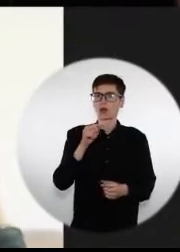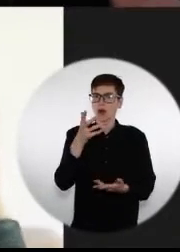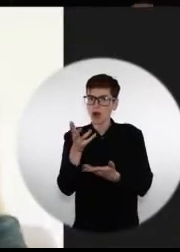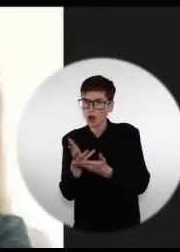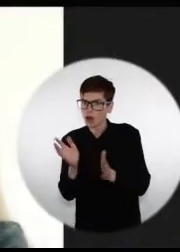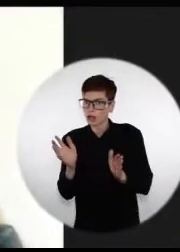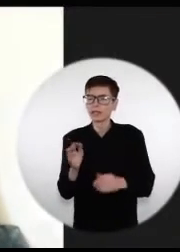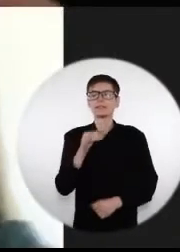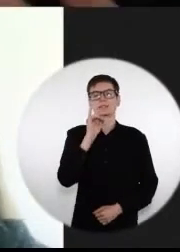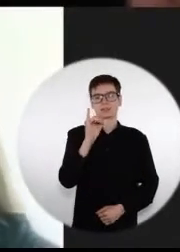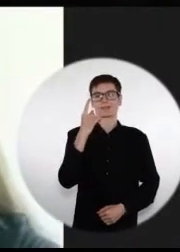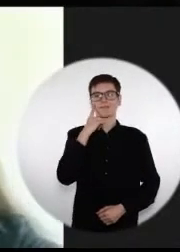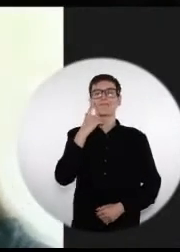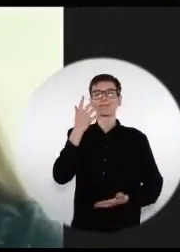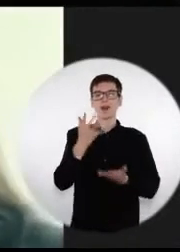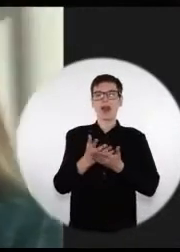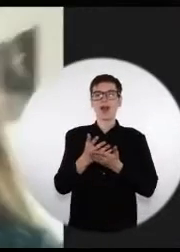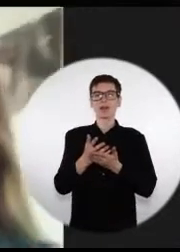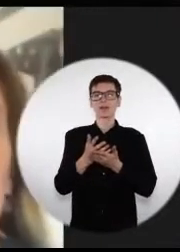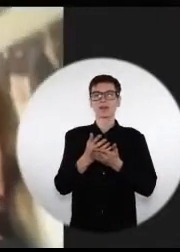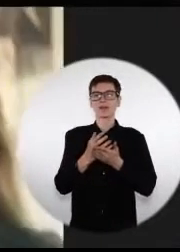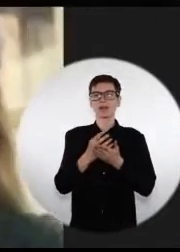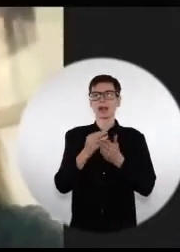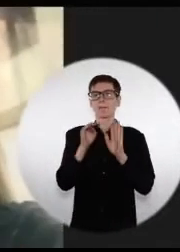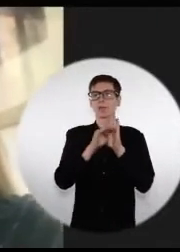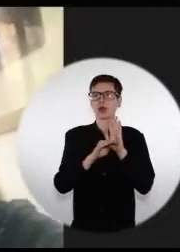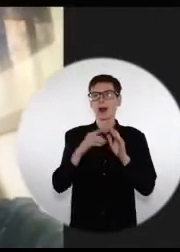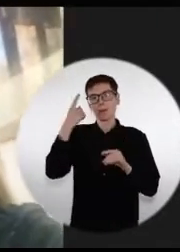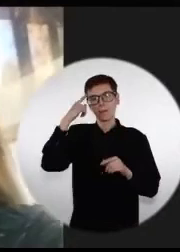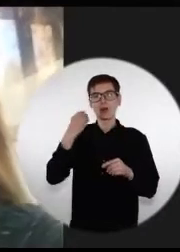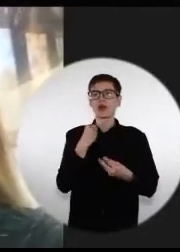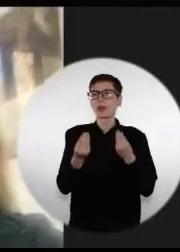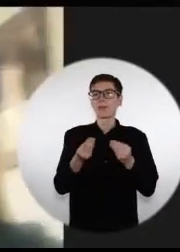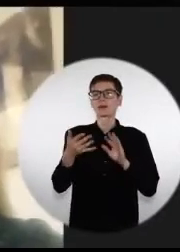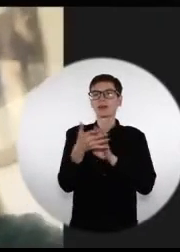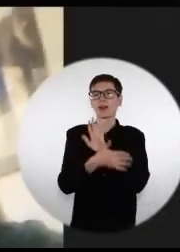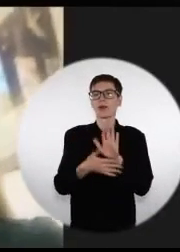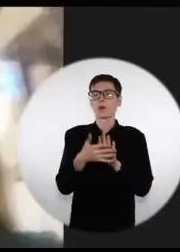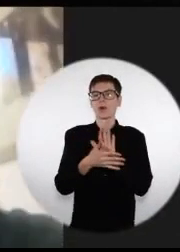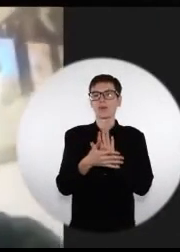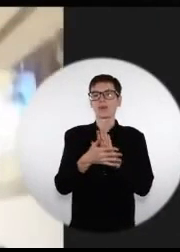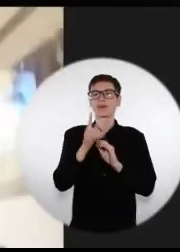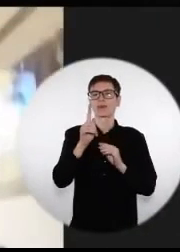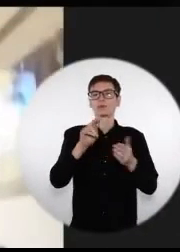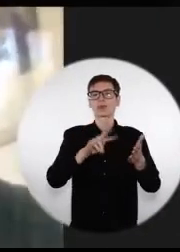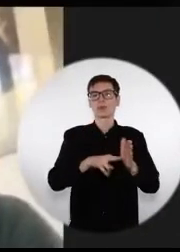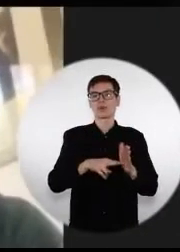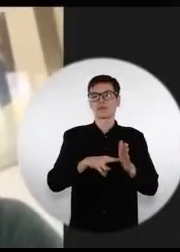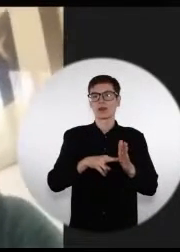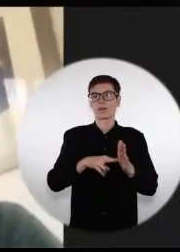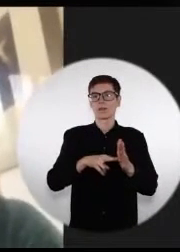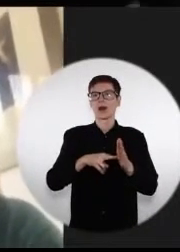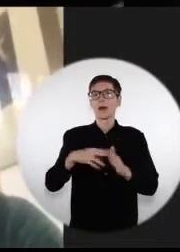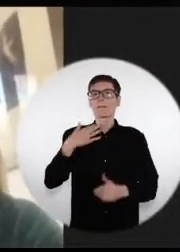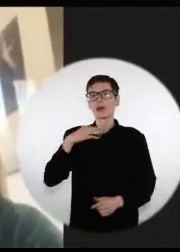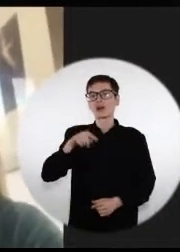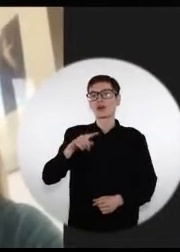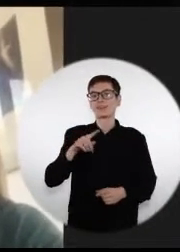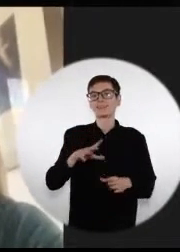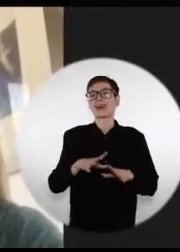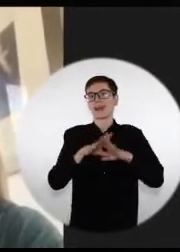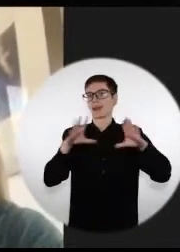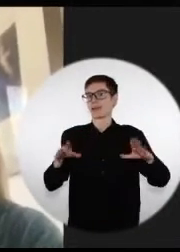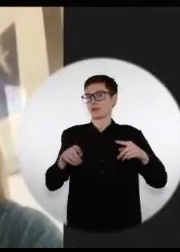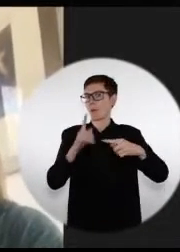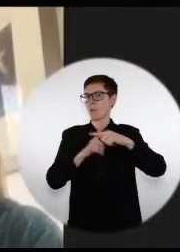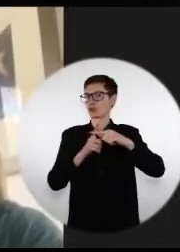pero que lo vaya convirtiendo en lengua de señas o tiene que ser algo netamente no mira ahí hay unos provocaron un programa